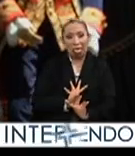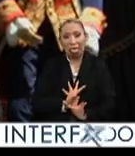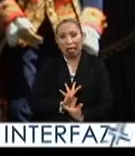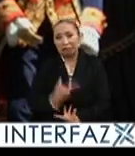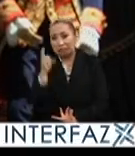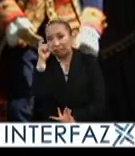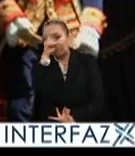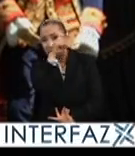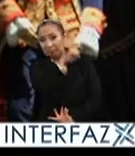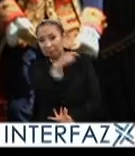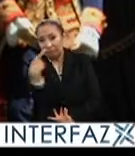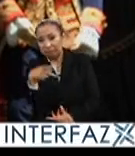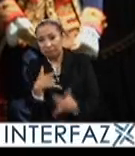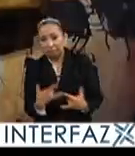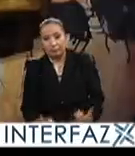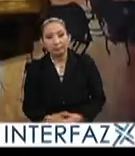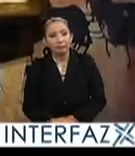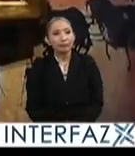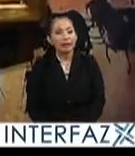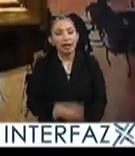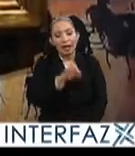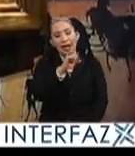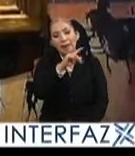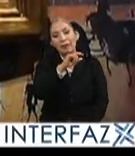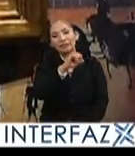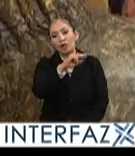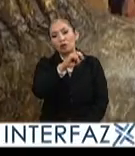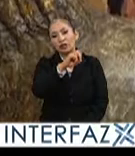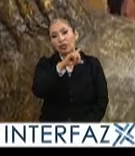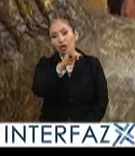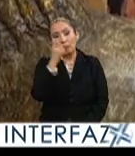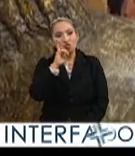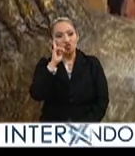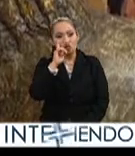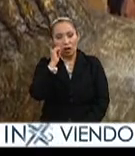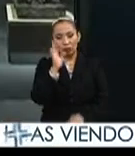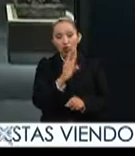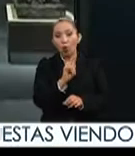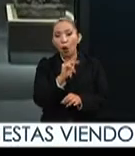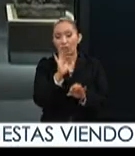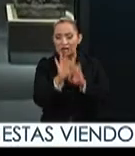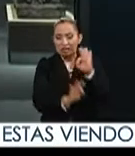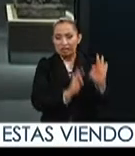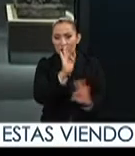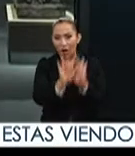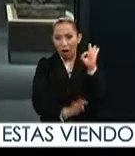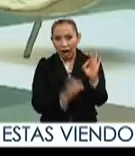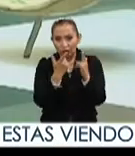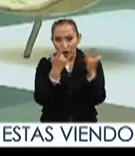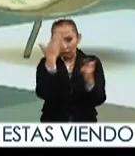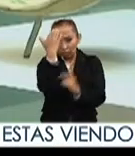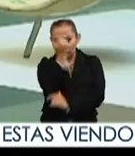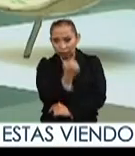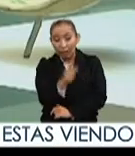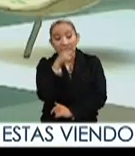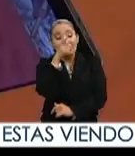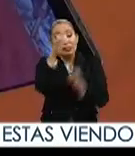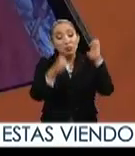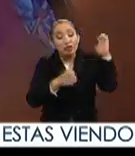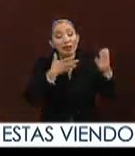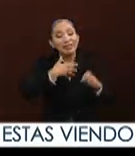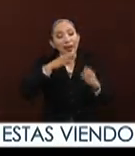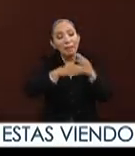como difíciles de su historia. Carmen Saucedo Zarco, historiadora y curadora de esta exposición, comentó que la muestra cuenta